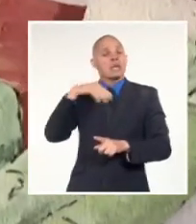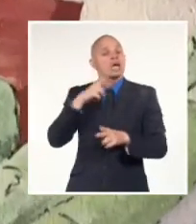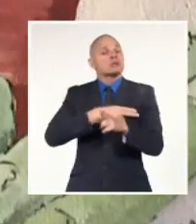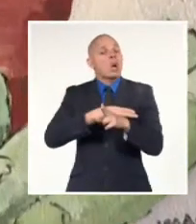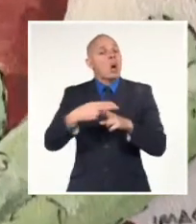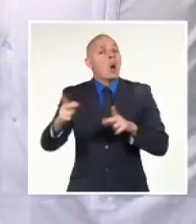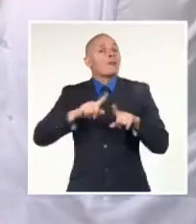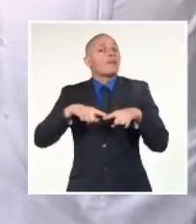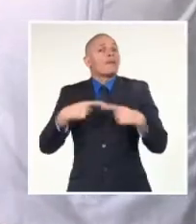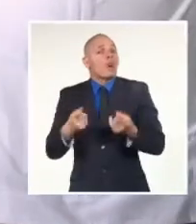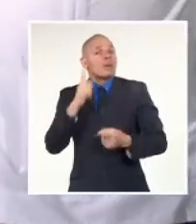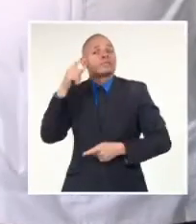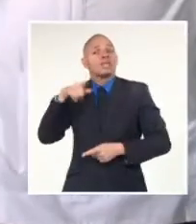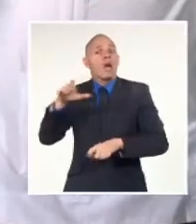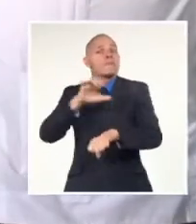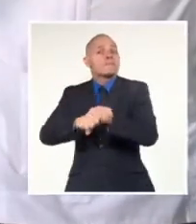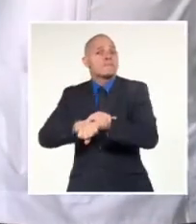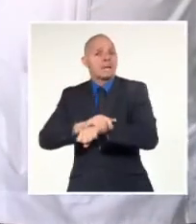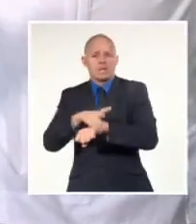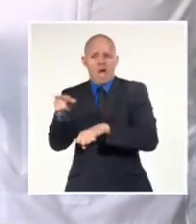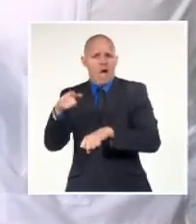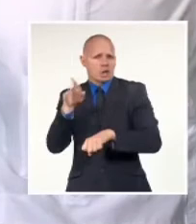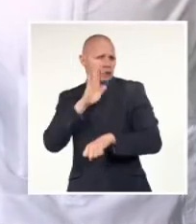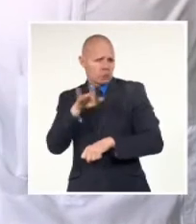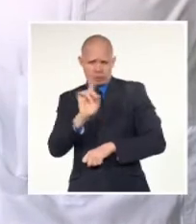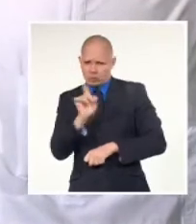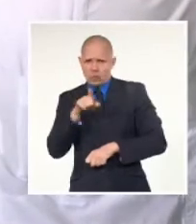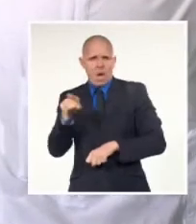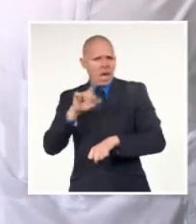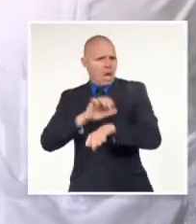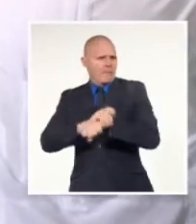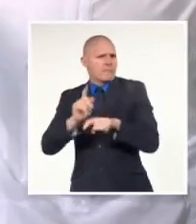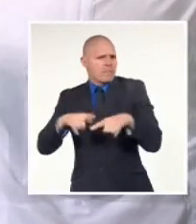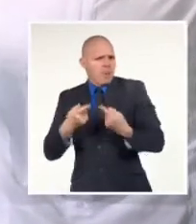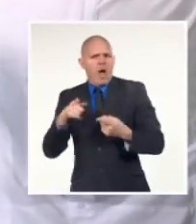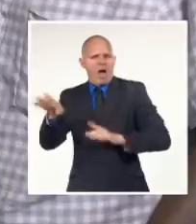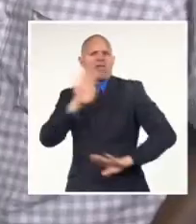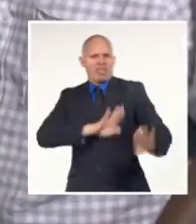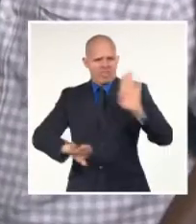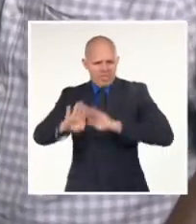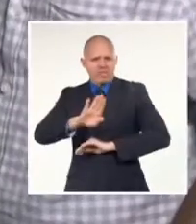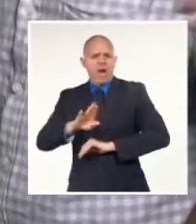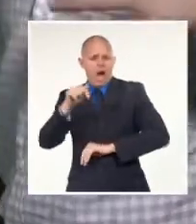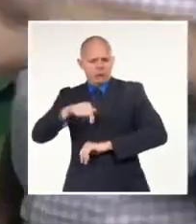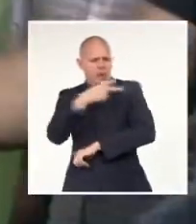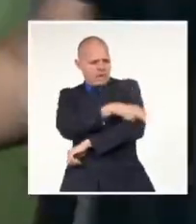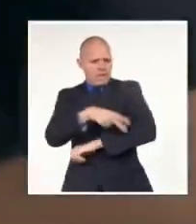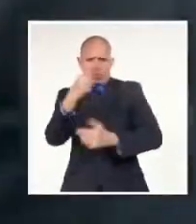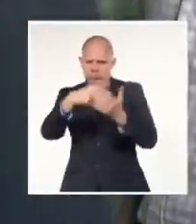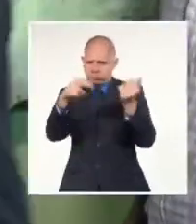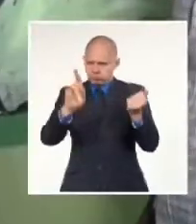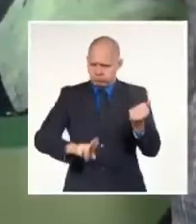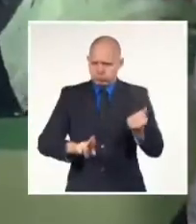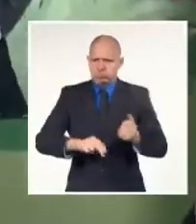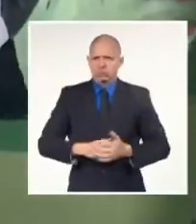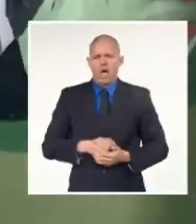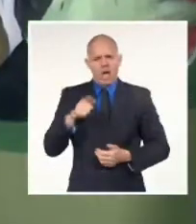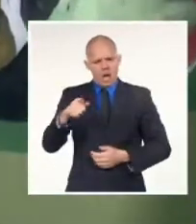los puertorriqueños. Él y Albizu tenían razón. Esta es una colonia. ¡Don Rafa! Adelante siempre,